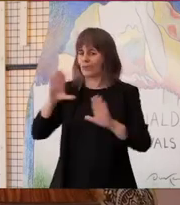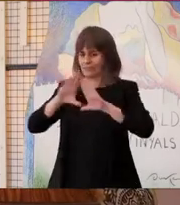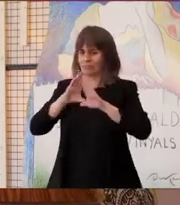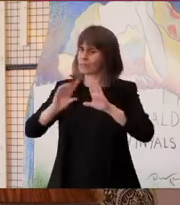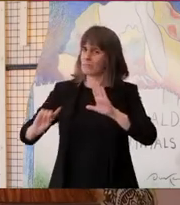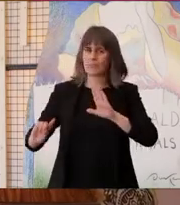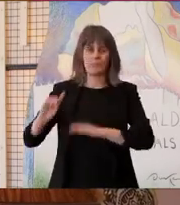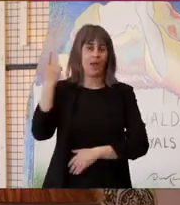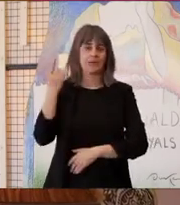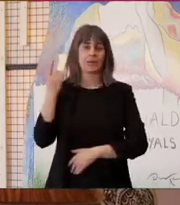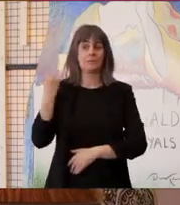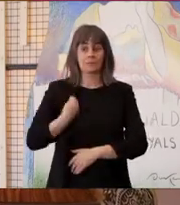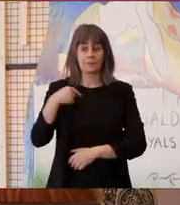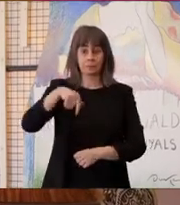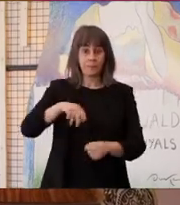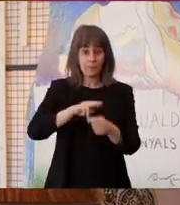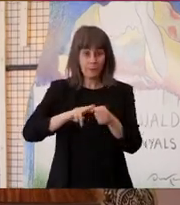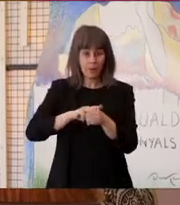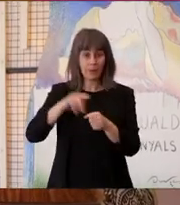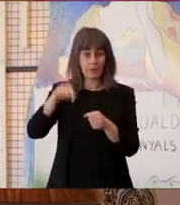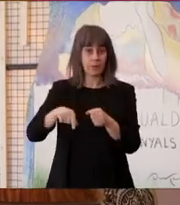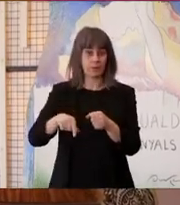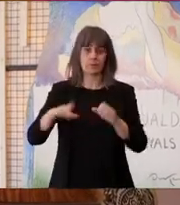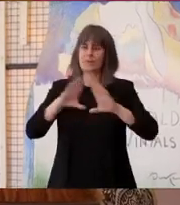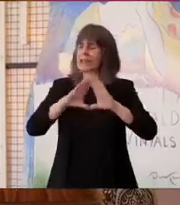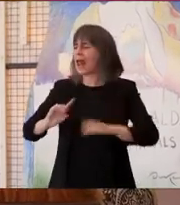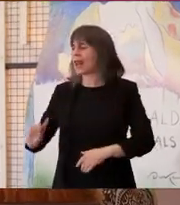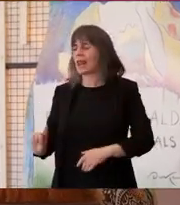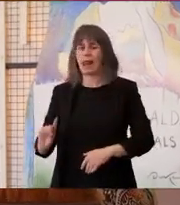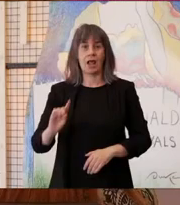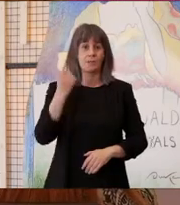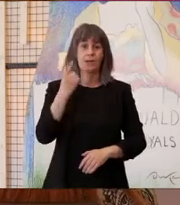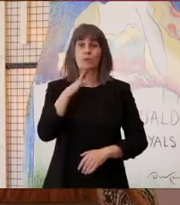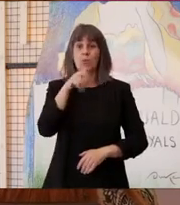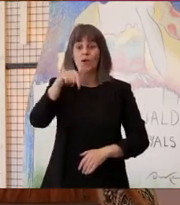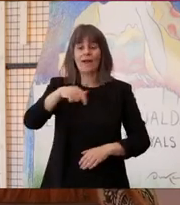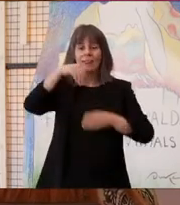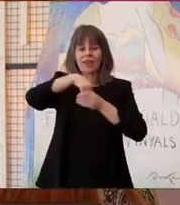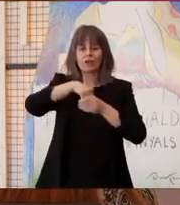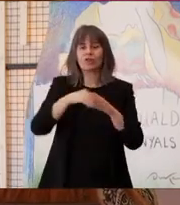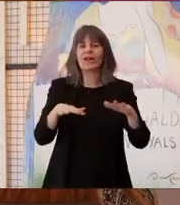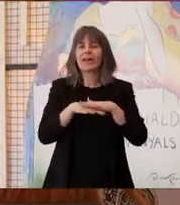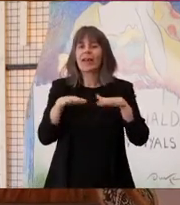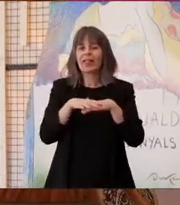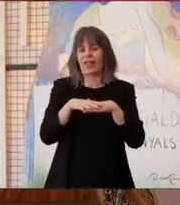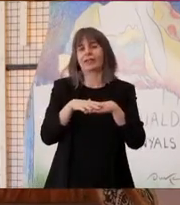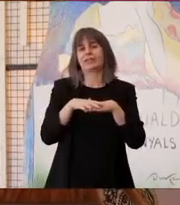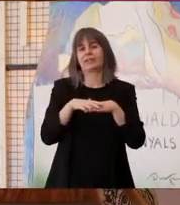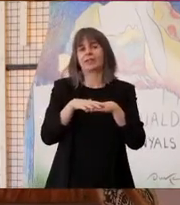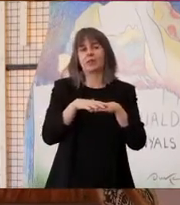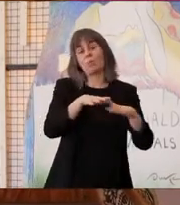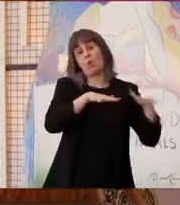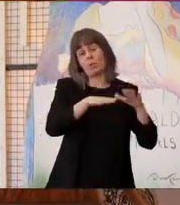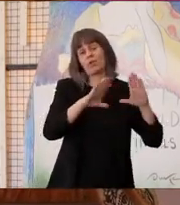esta provincia sea la provincia más feminista porque se crean redes con el movimiento feminista